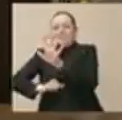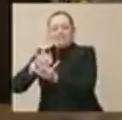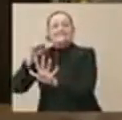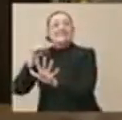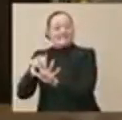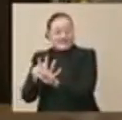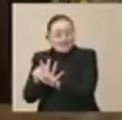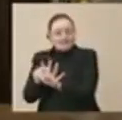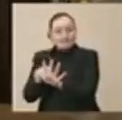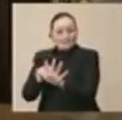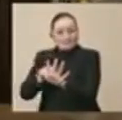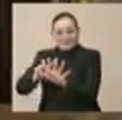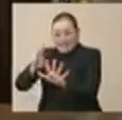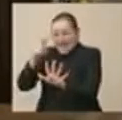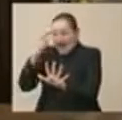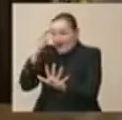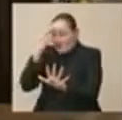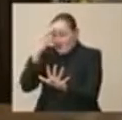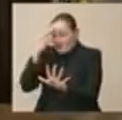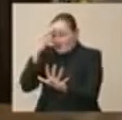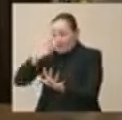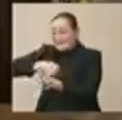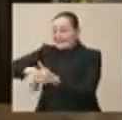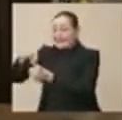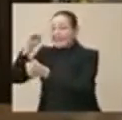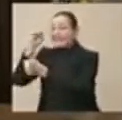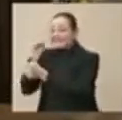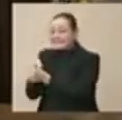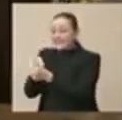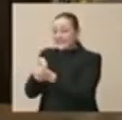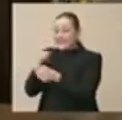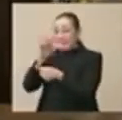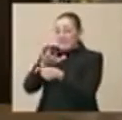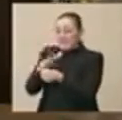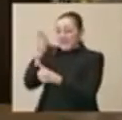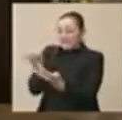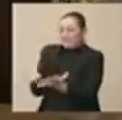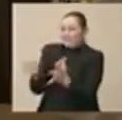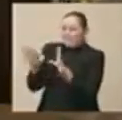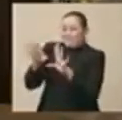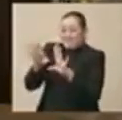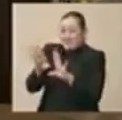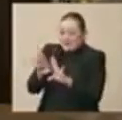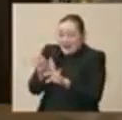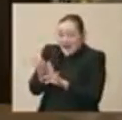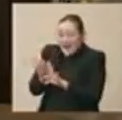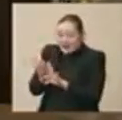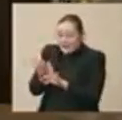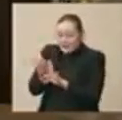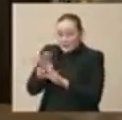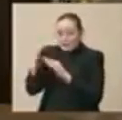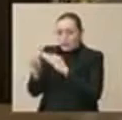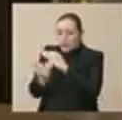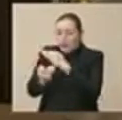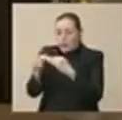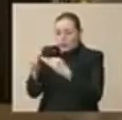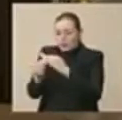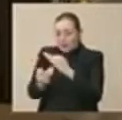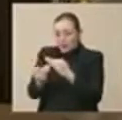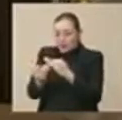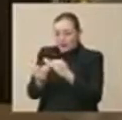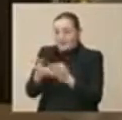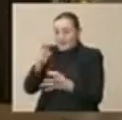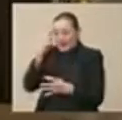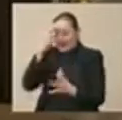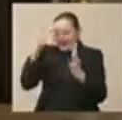al 5 recordemos que el siguiente nivel el 6 es el más restrictivo de nuestro sistema de alertas y